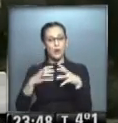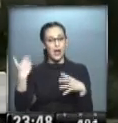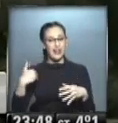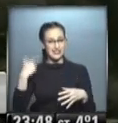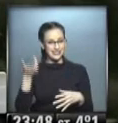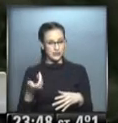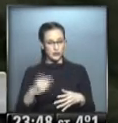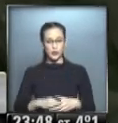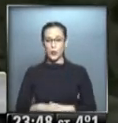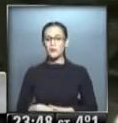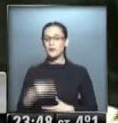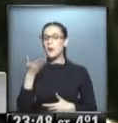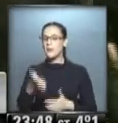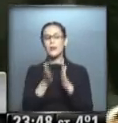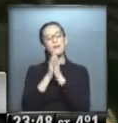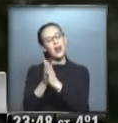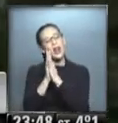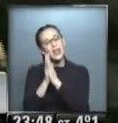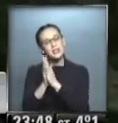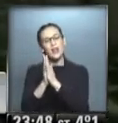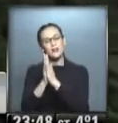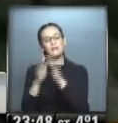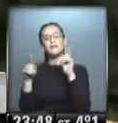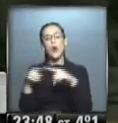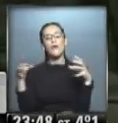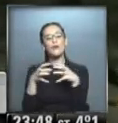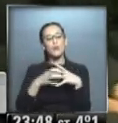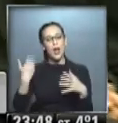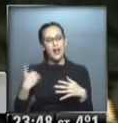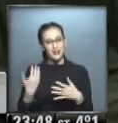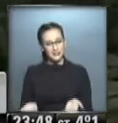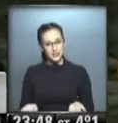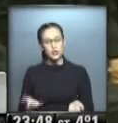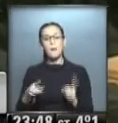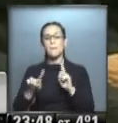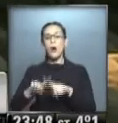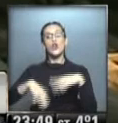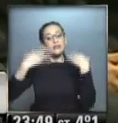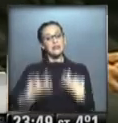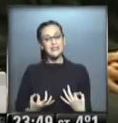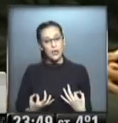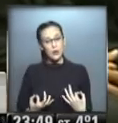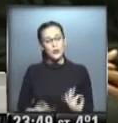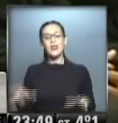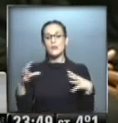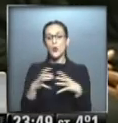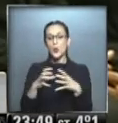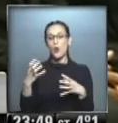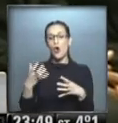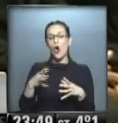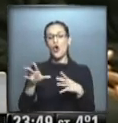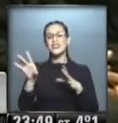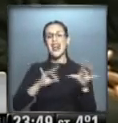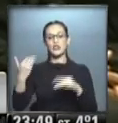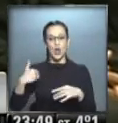que recen por el fútbol argentino. Qué bien. Por la seguridad y también por la selección argentina. Y además dicen